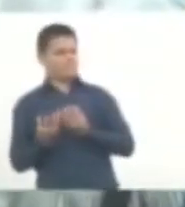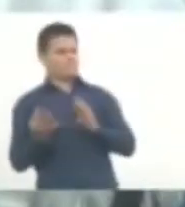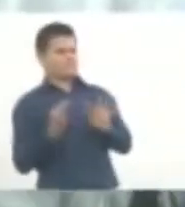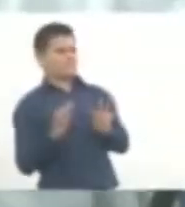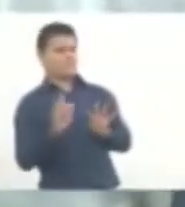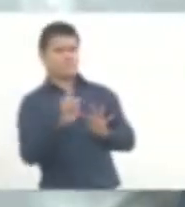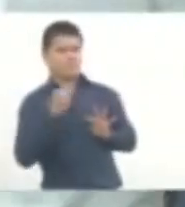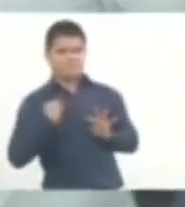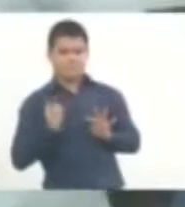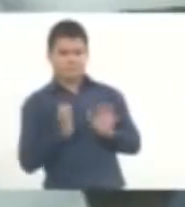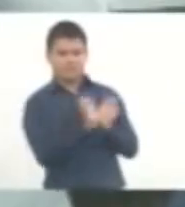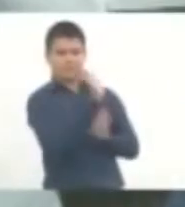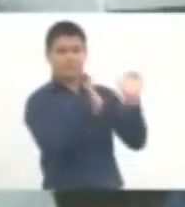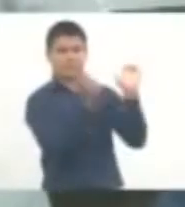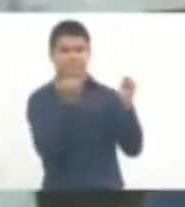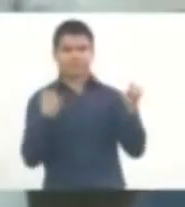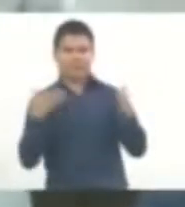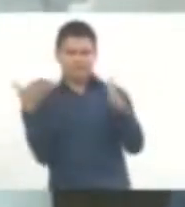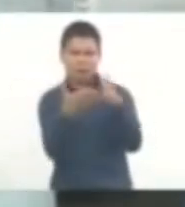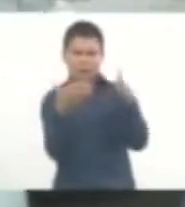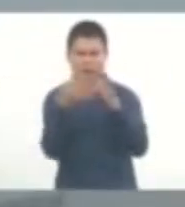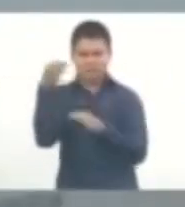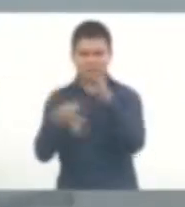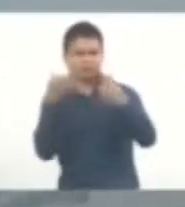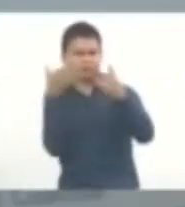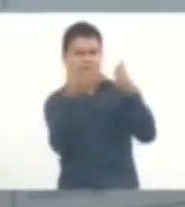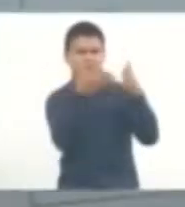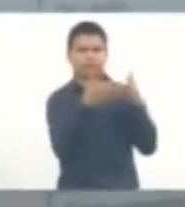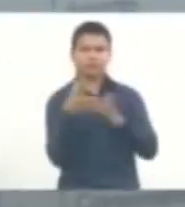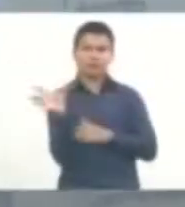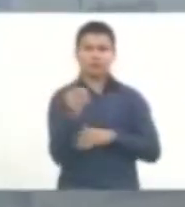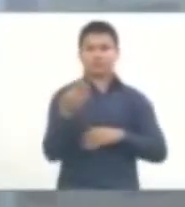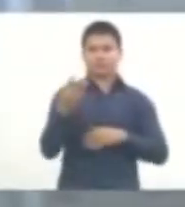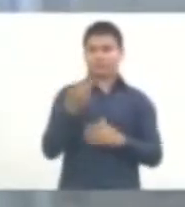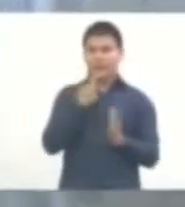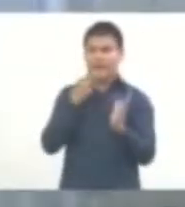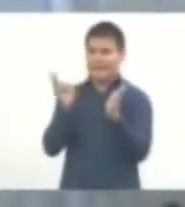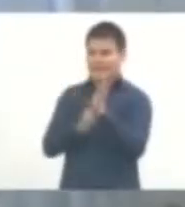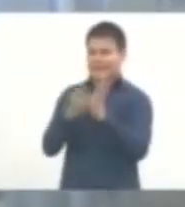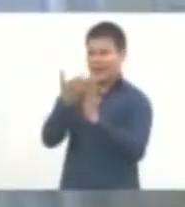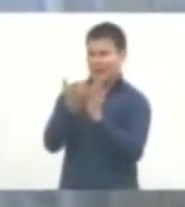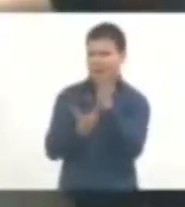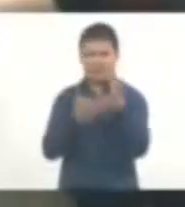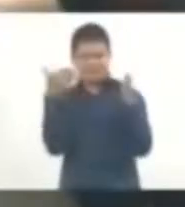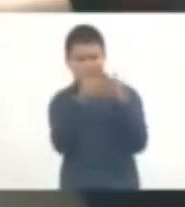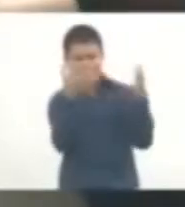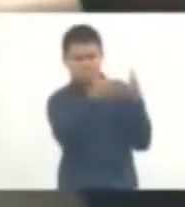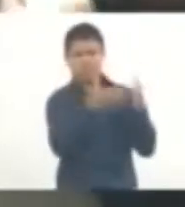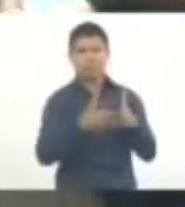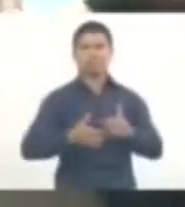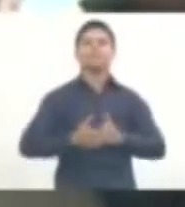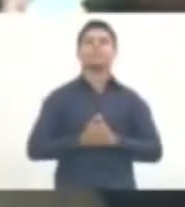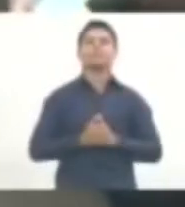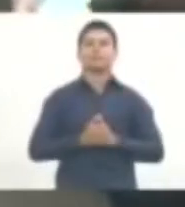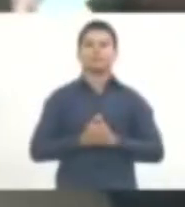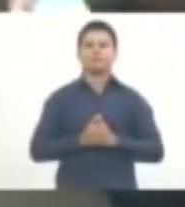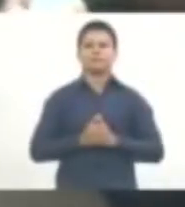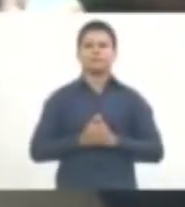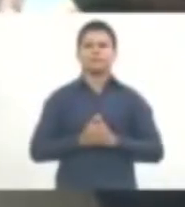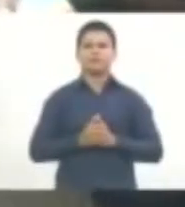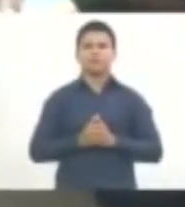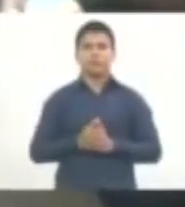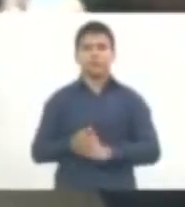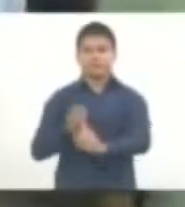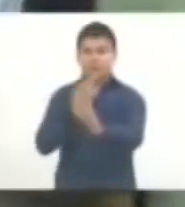le ha dado la aprobación pertinente. Pese a que en diciembre del 2016 la Procuraduría de la Ciudad absolvió a los concejales que aprobaron